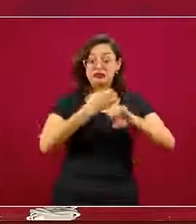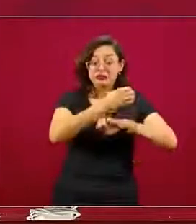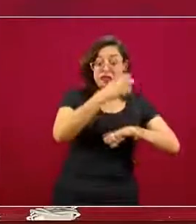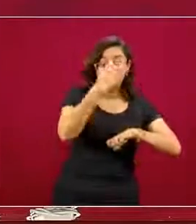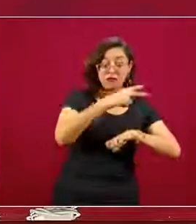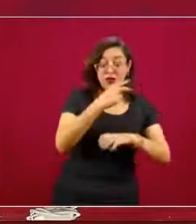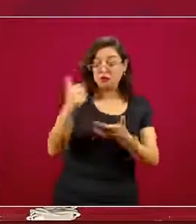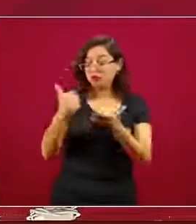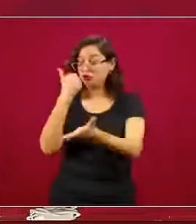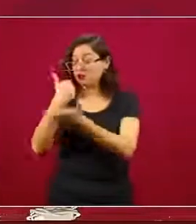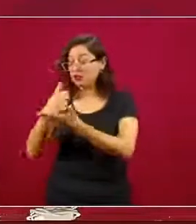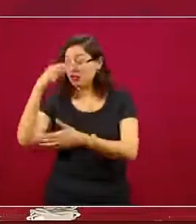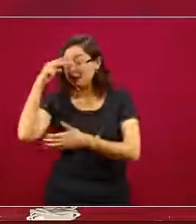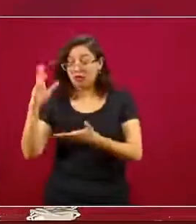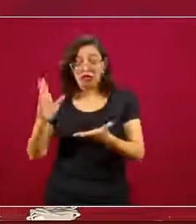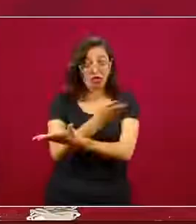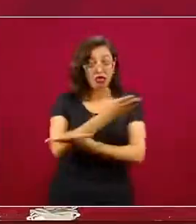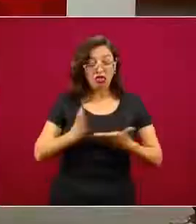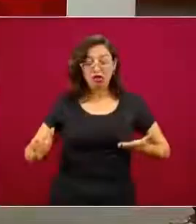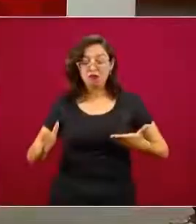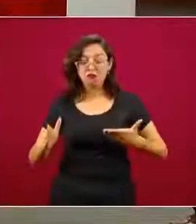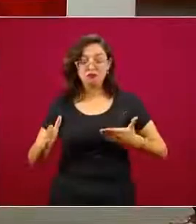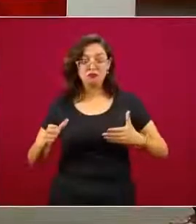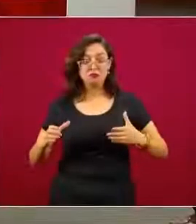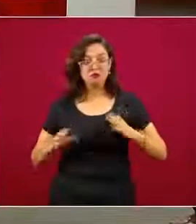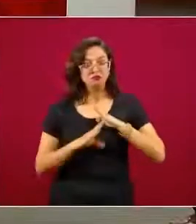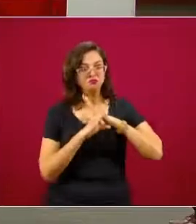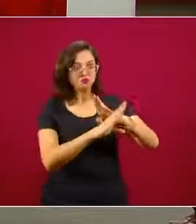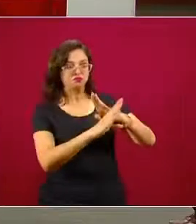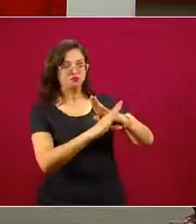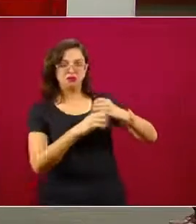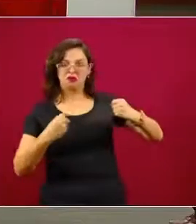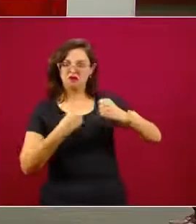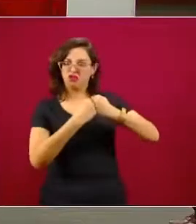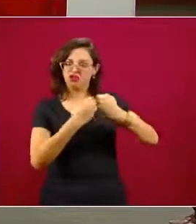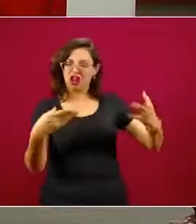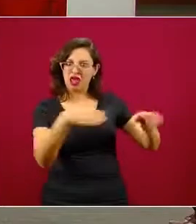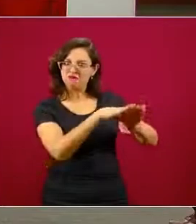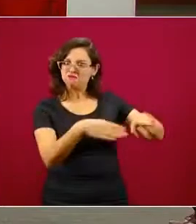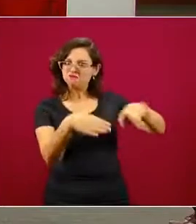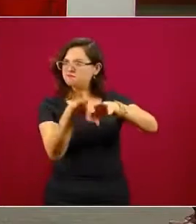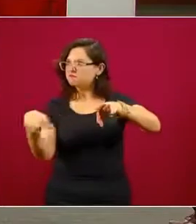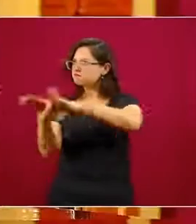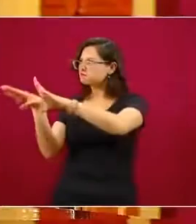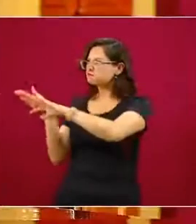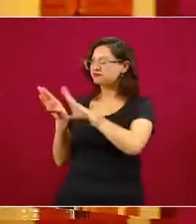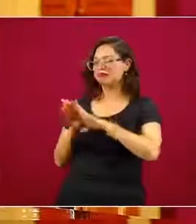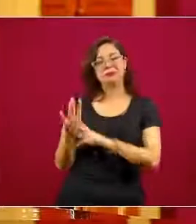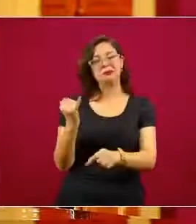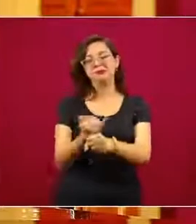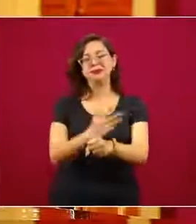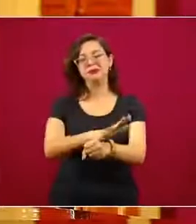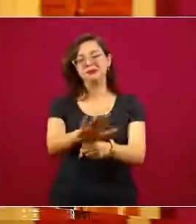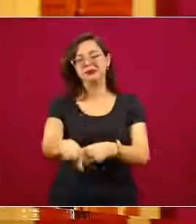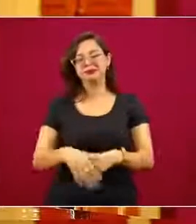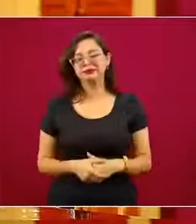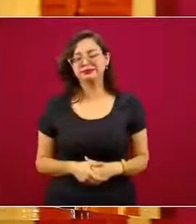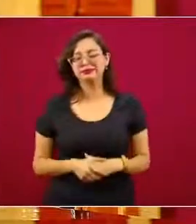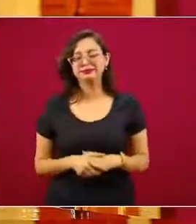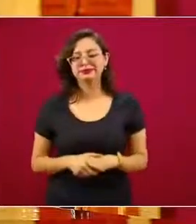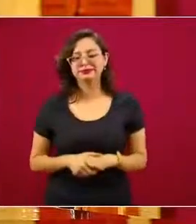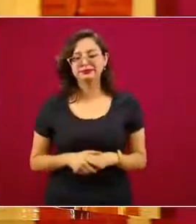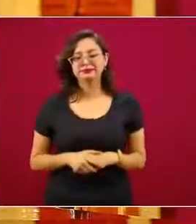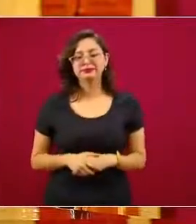2 estados de la República Mexicana como un mecanismo para impedir la transmisión.